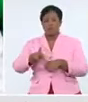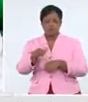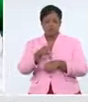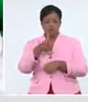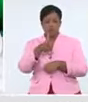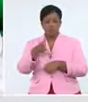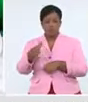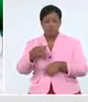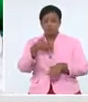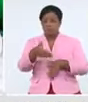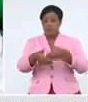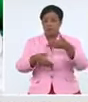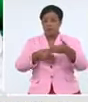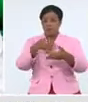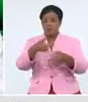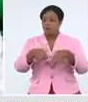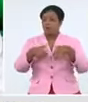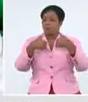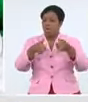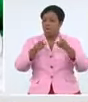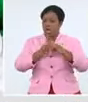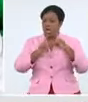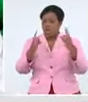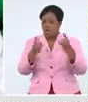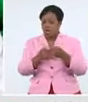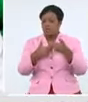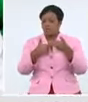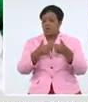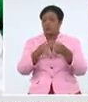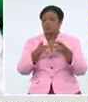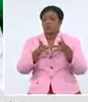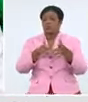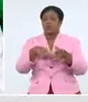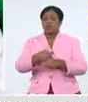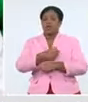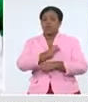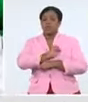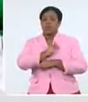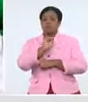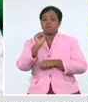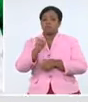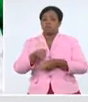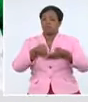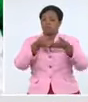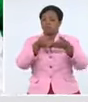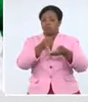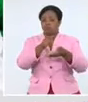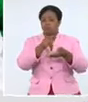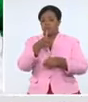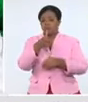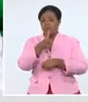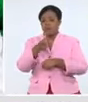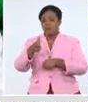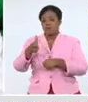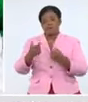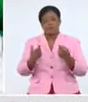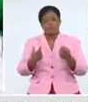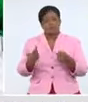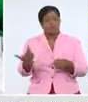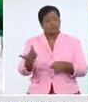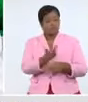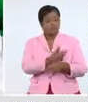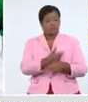que marcha bien de forma general y hemos logrado entonces poderle llegar a esta población que de cualquier manera es una